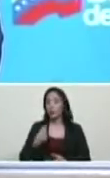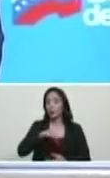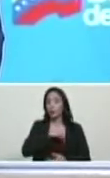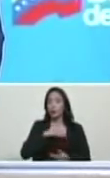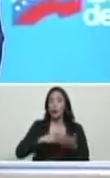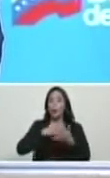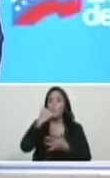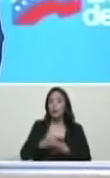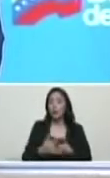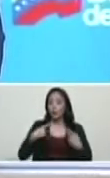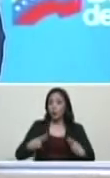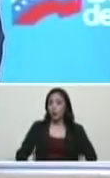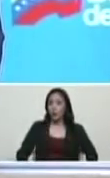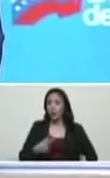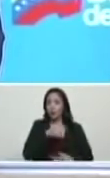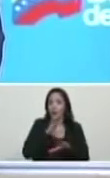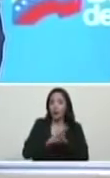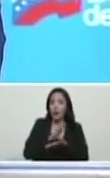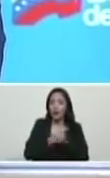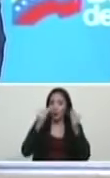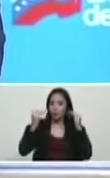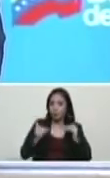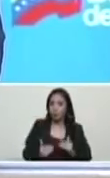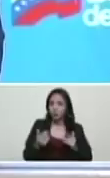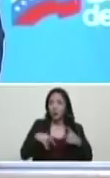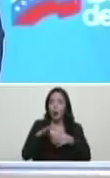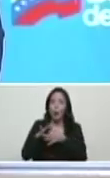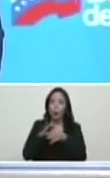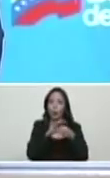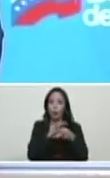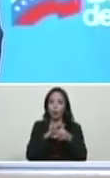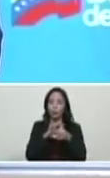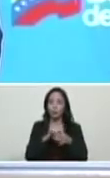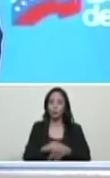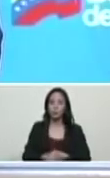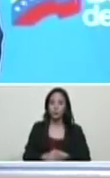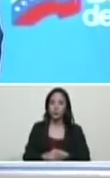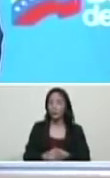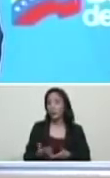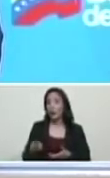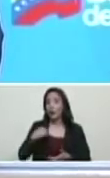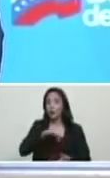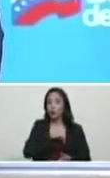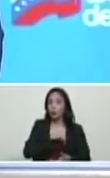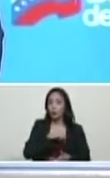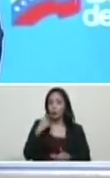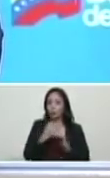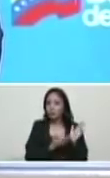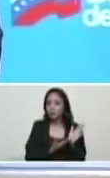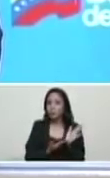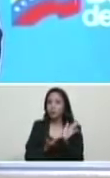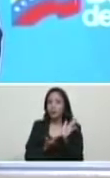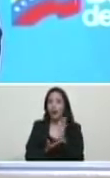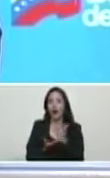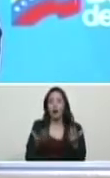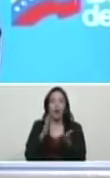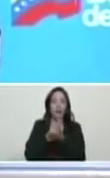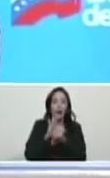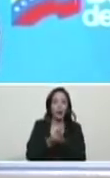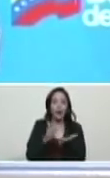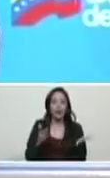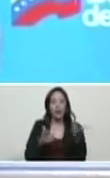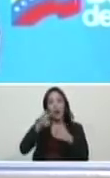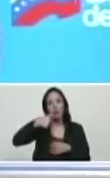nosotros garantizamos la estabilidad de Venezuela, su unión. Solo nosotros garantizamos la estabilidad de